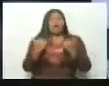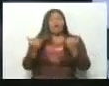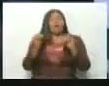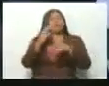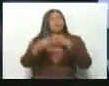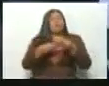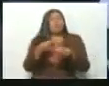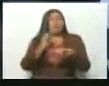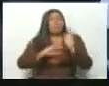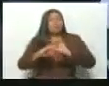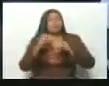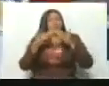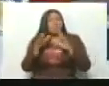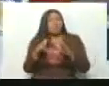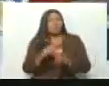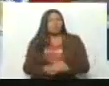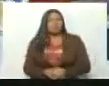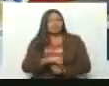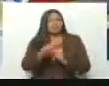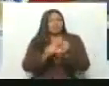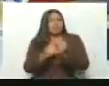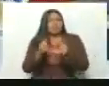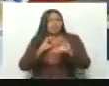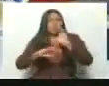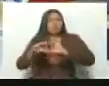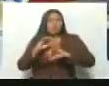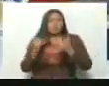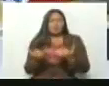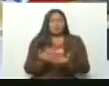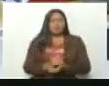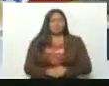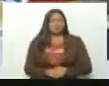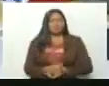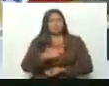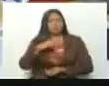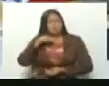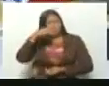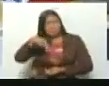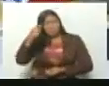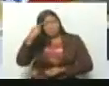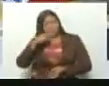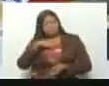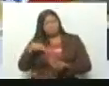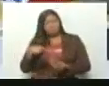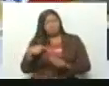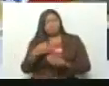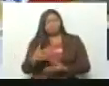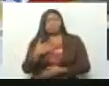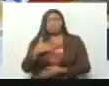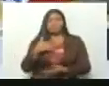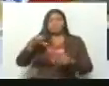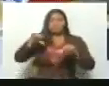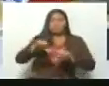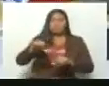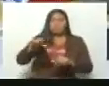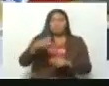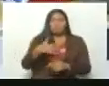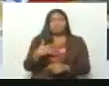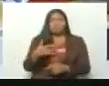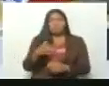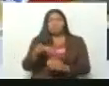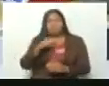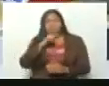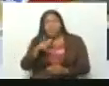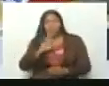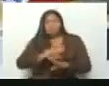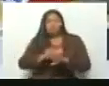queda la comunicación popular, los medios alternativos y comunitarios que hoy en día muchas veces se han sentido solos debido a al mismo bloqueo, a la